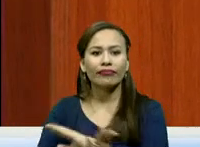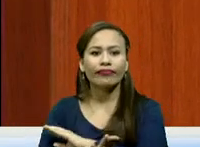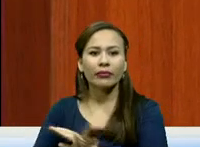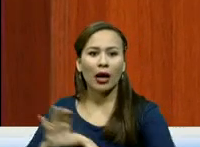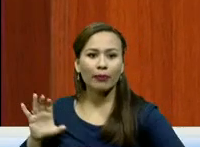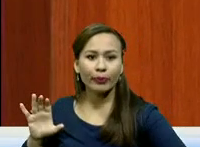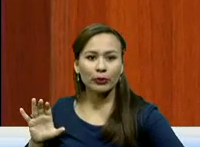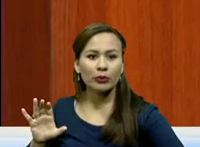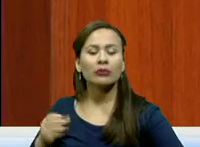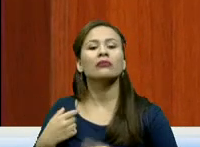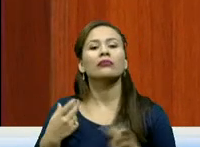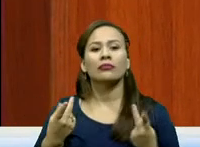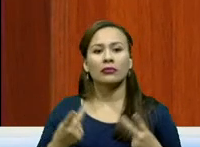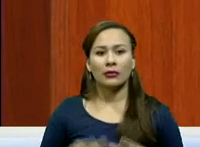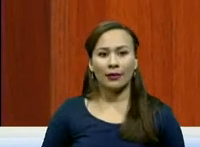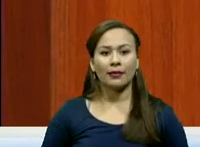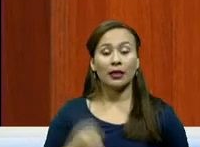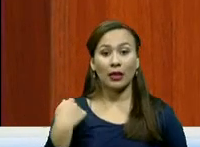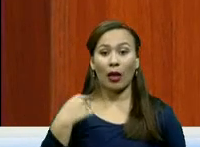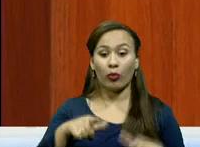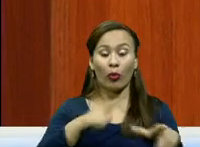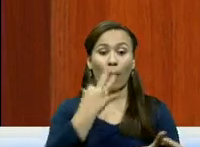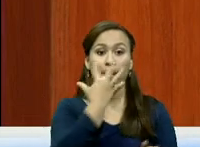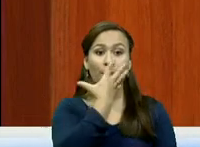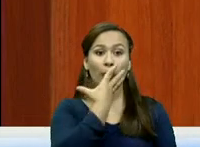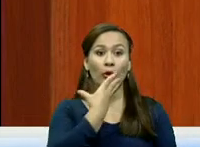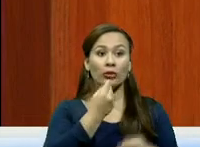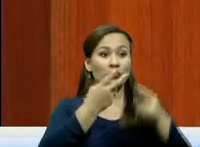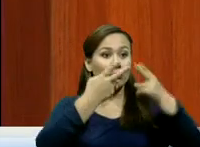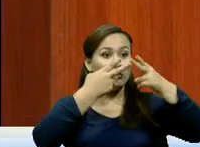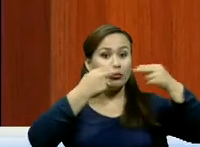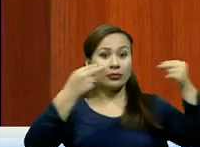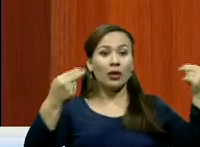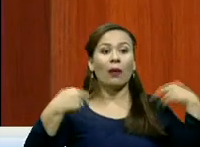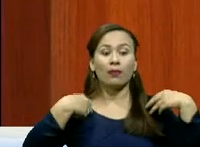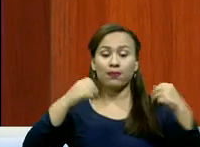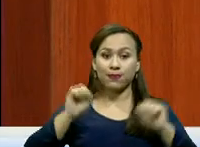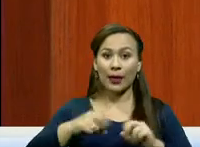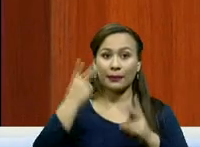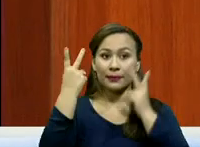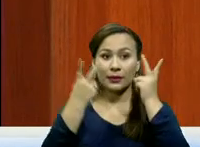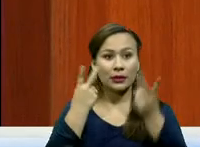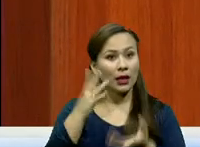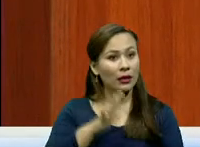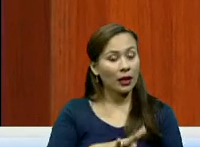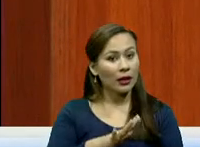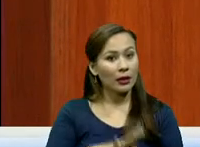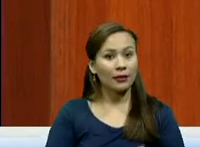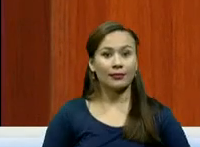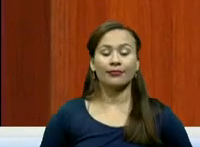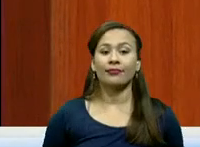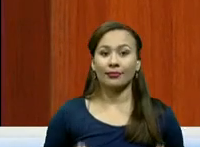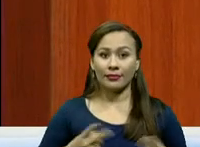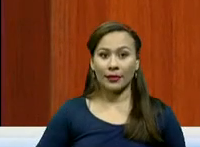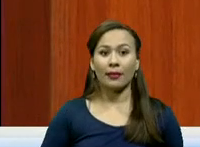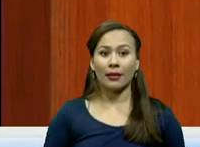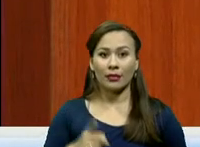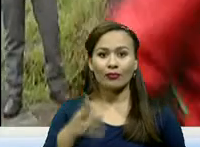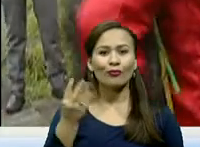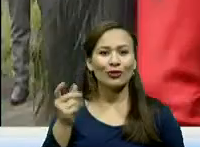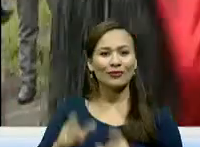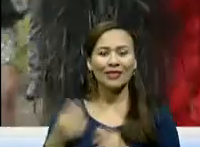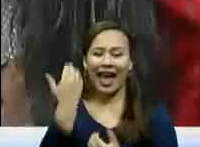tenemos sitios muy, muy hermosos, sitios naturales que también pueden ser visitados tranquilamente, y básicamente gente muy